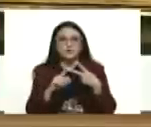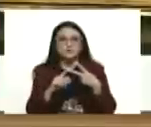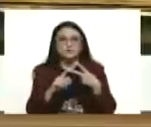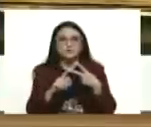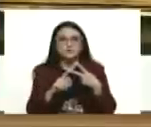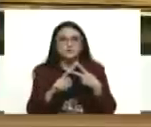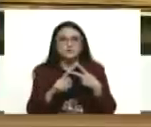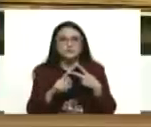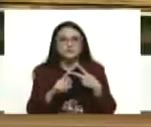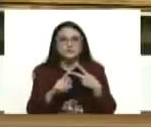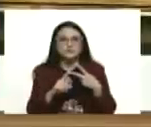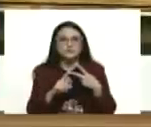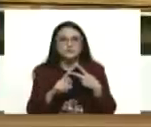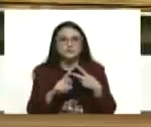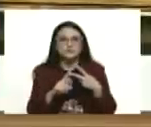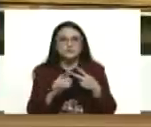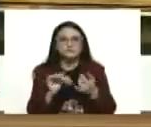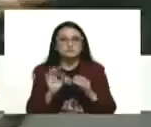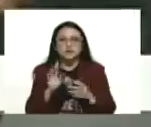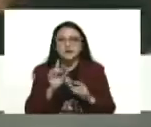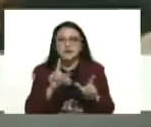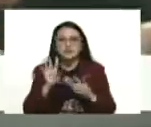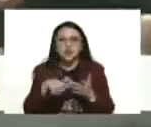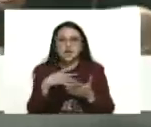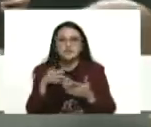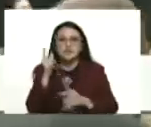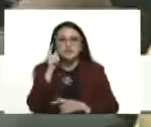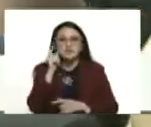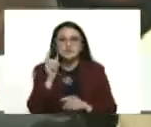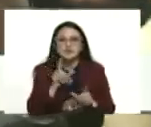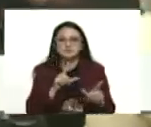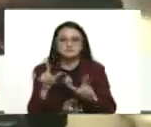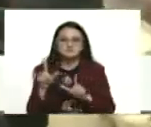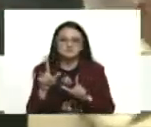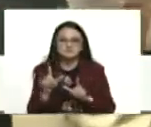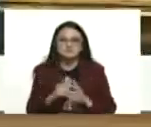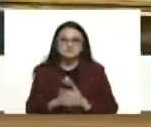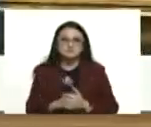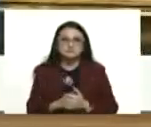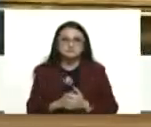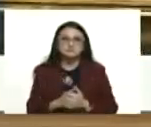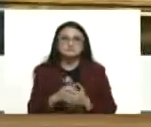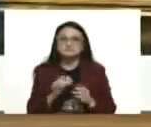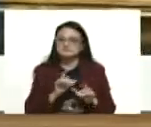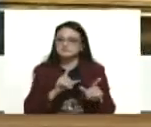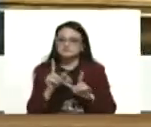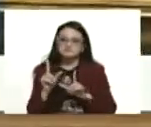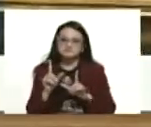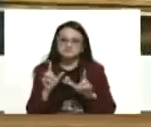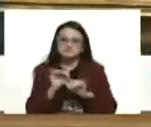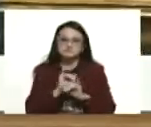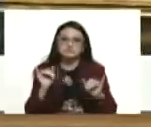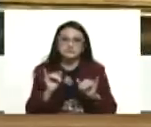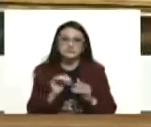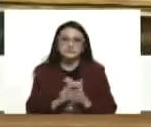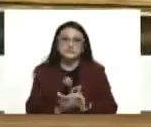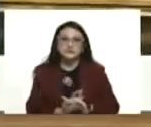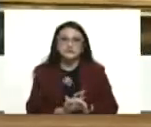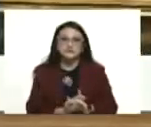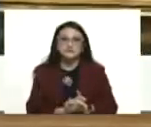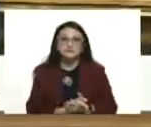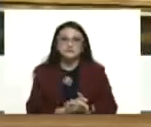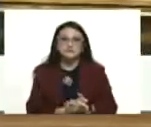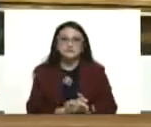secretaria. Agotada la agenda del día, ciudadano presidente. En consecuencia, se levanta la sesión.